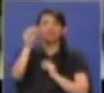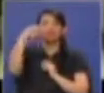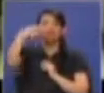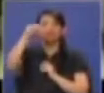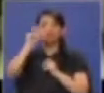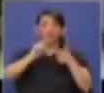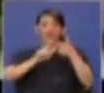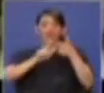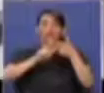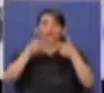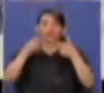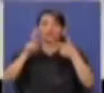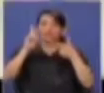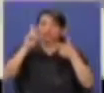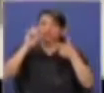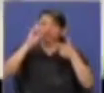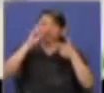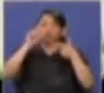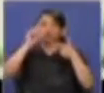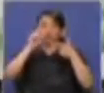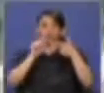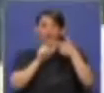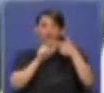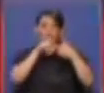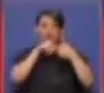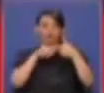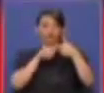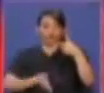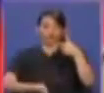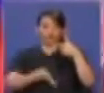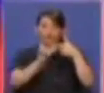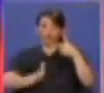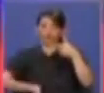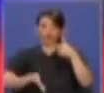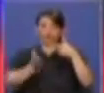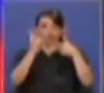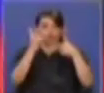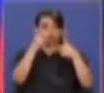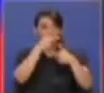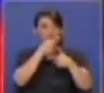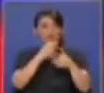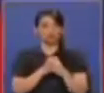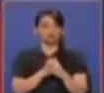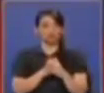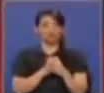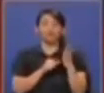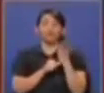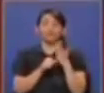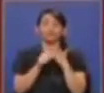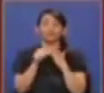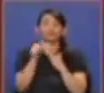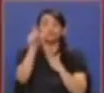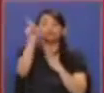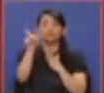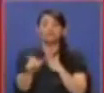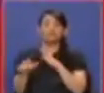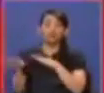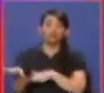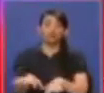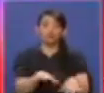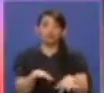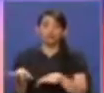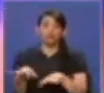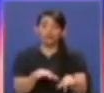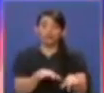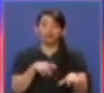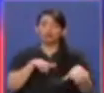falta el tramo Dorado-Guaycimi. Dorado Guaycimi, ¿no? A ver, le vamos a dar la palabra a Rafael Poeda, nuestro ministro coordinador de